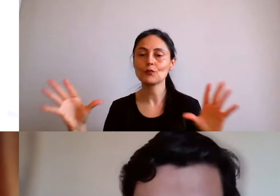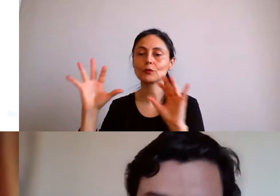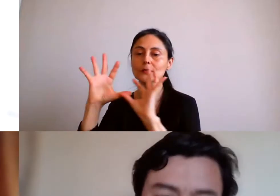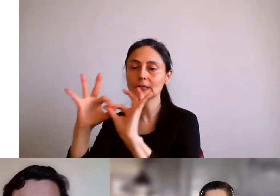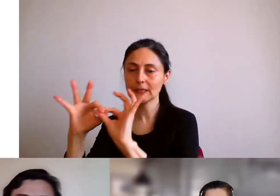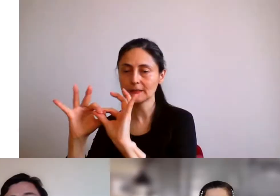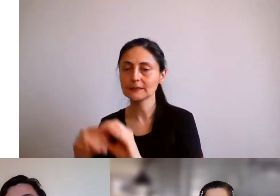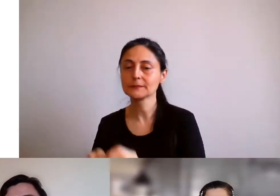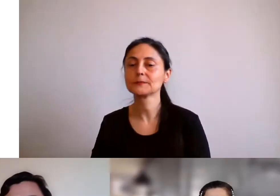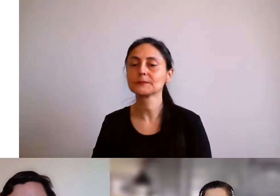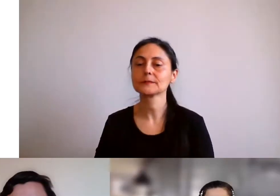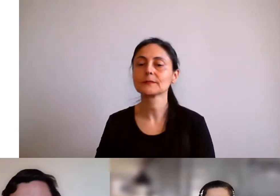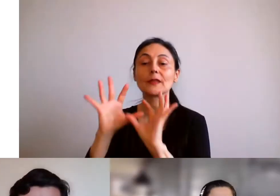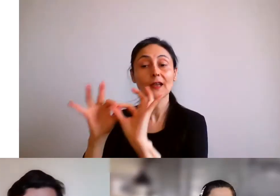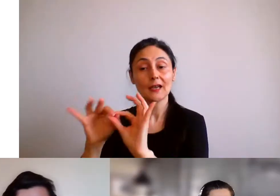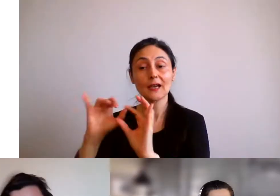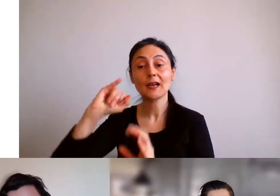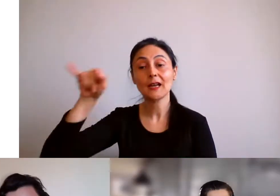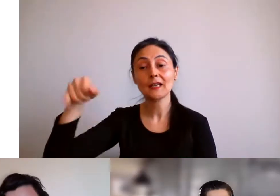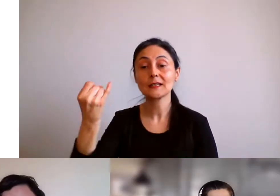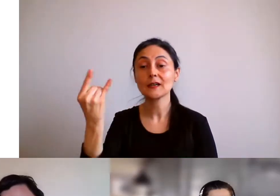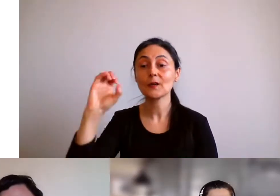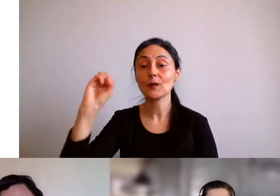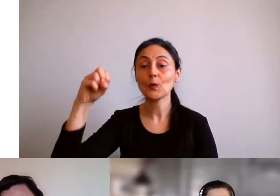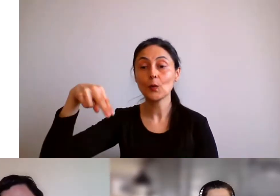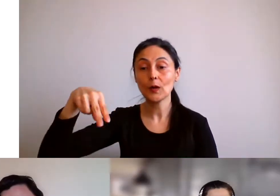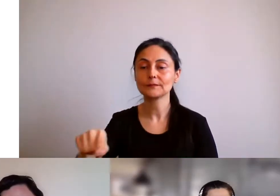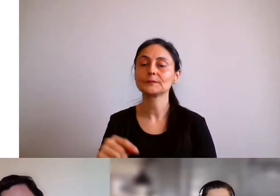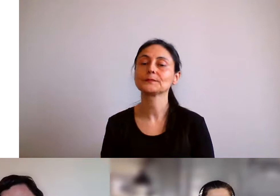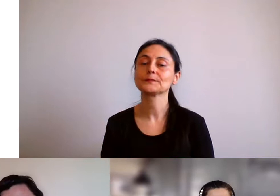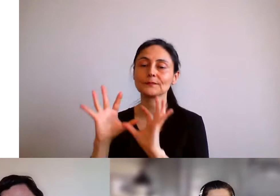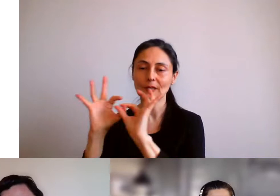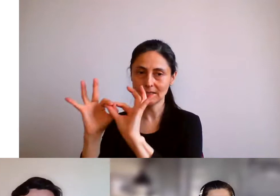Gracias, Juan Carlos. Muchas gracias.